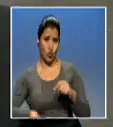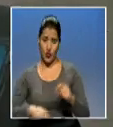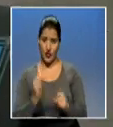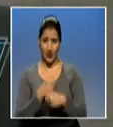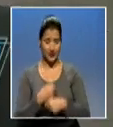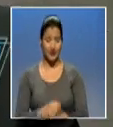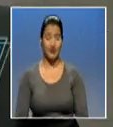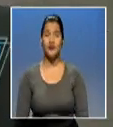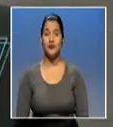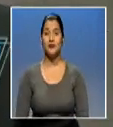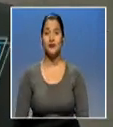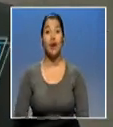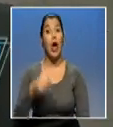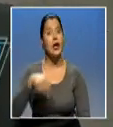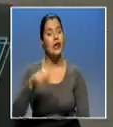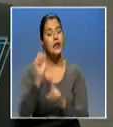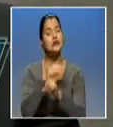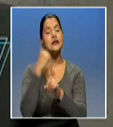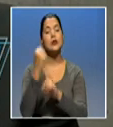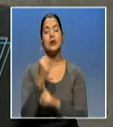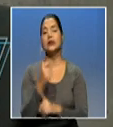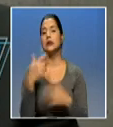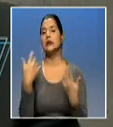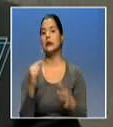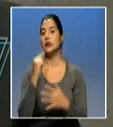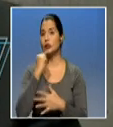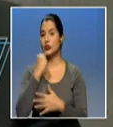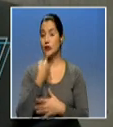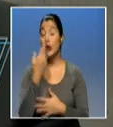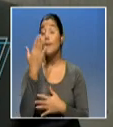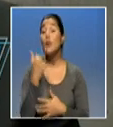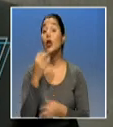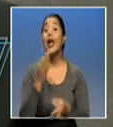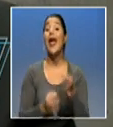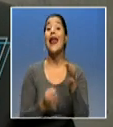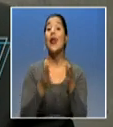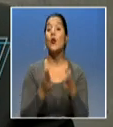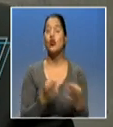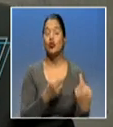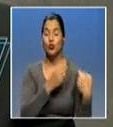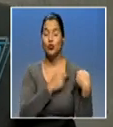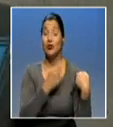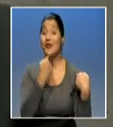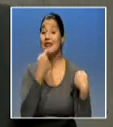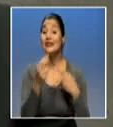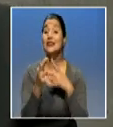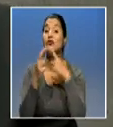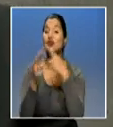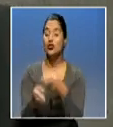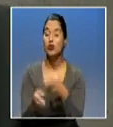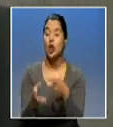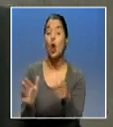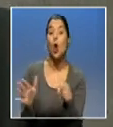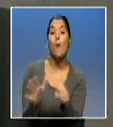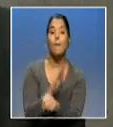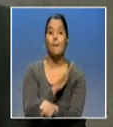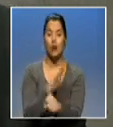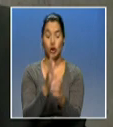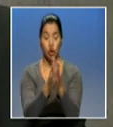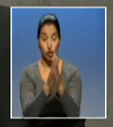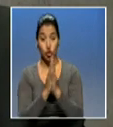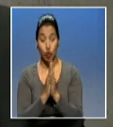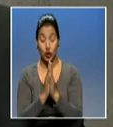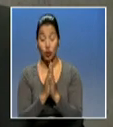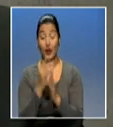El juez que dictó la resolución completó la solicitud de la Fiscalía. Es decir,